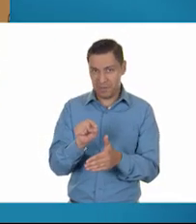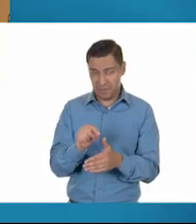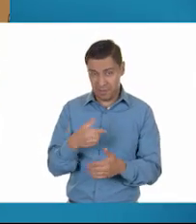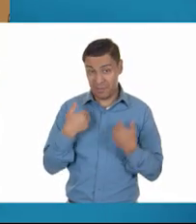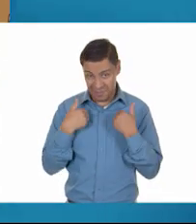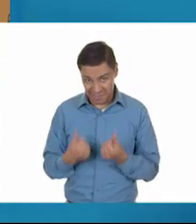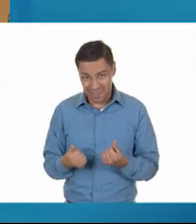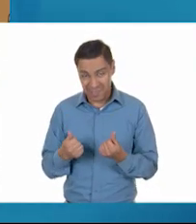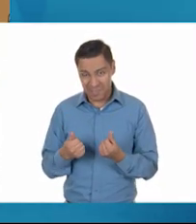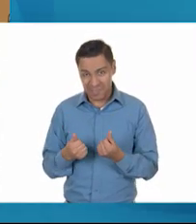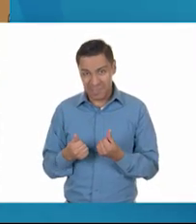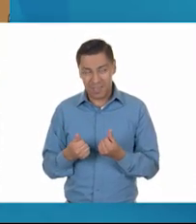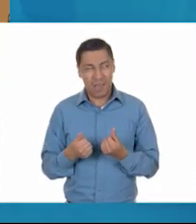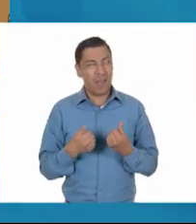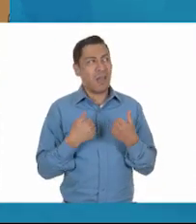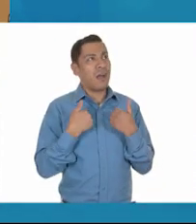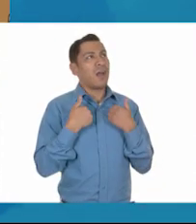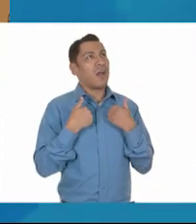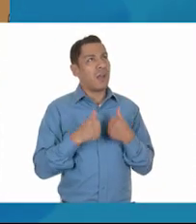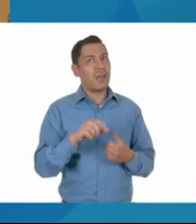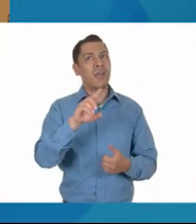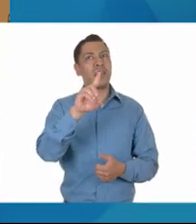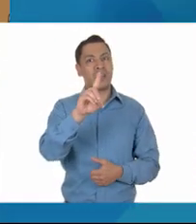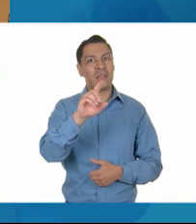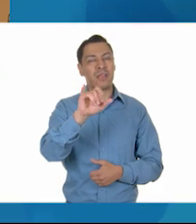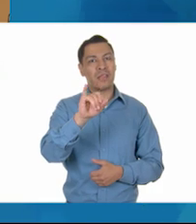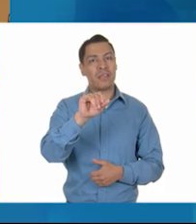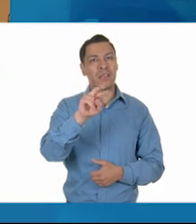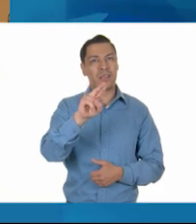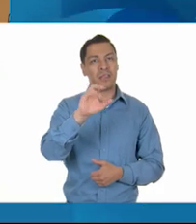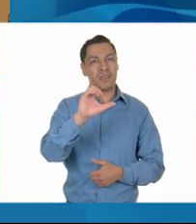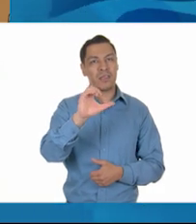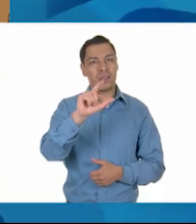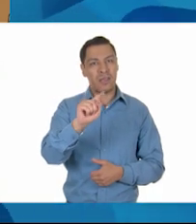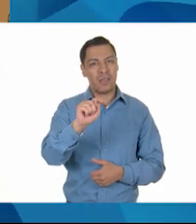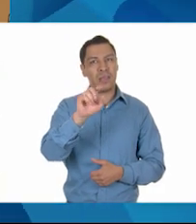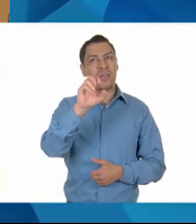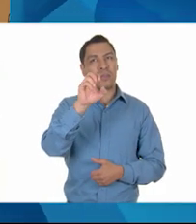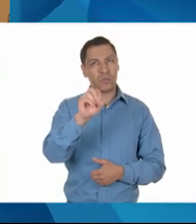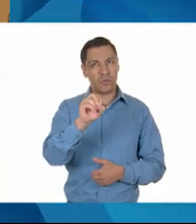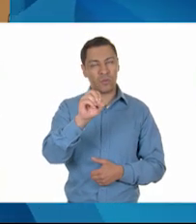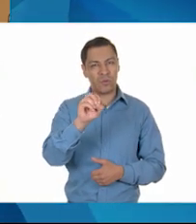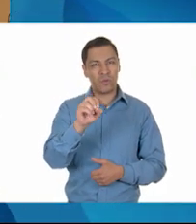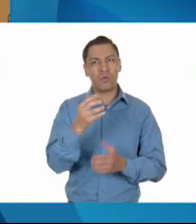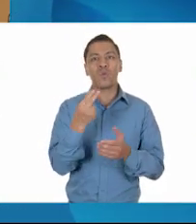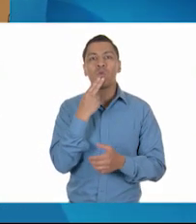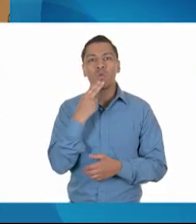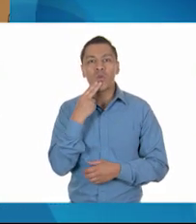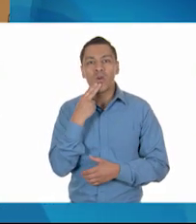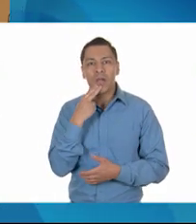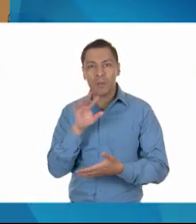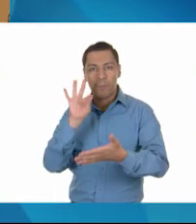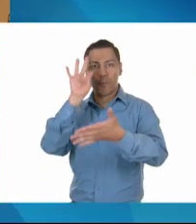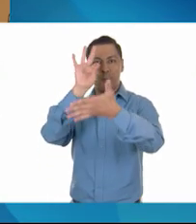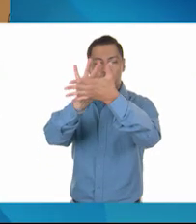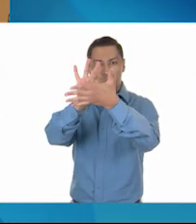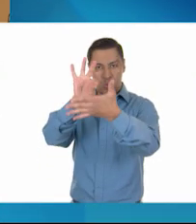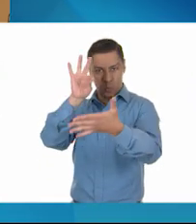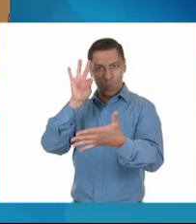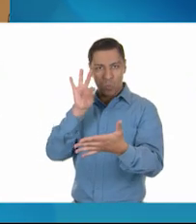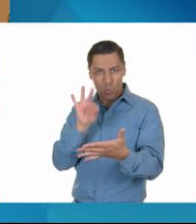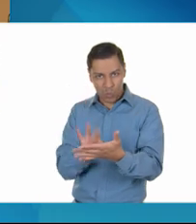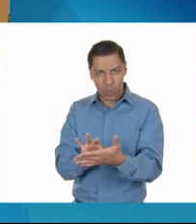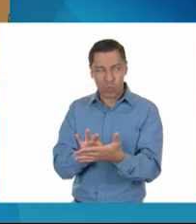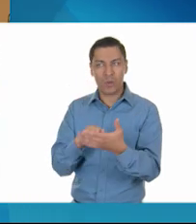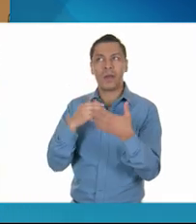¡En eso consiste el discurso directo! Entonces, si hiciera el reporte de la entrevista a don Procopio,